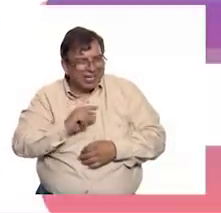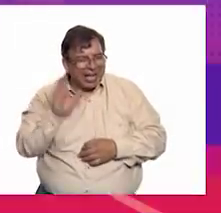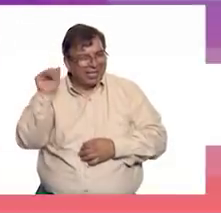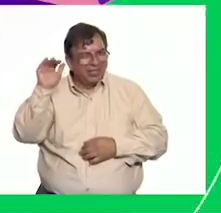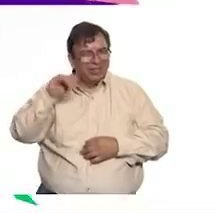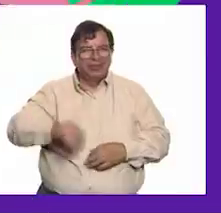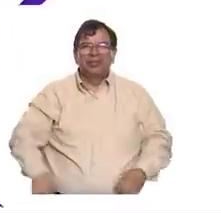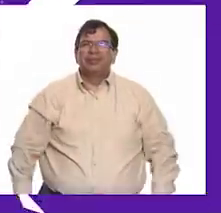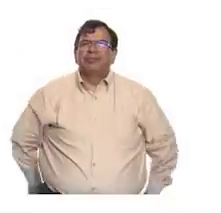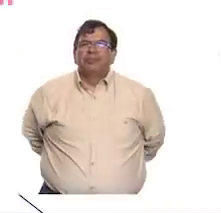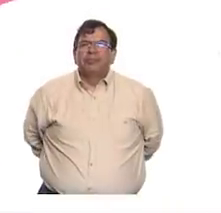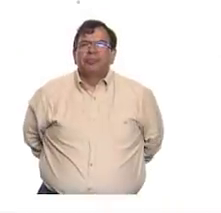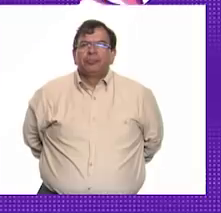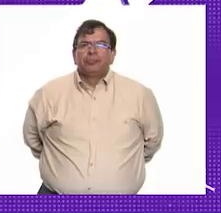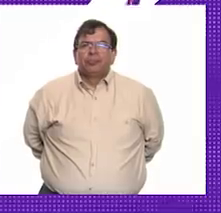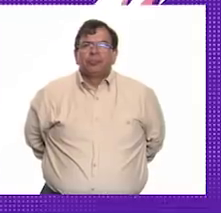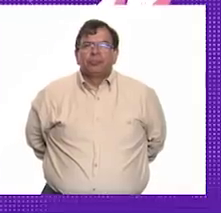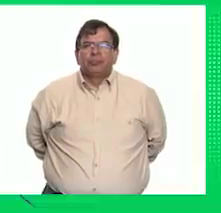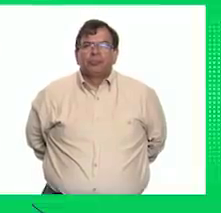Adiós.